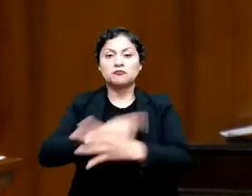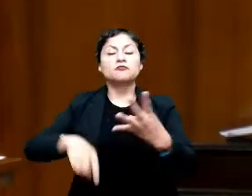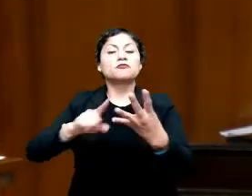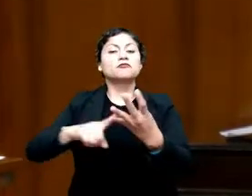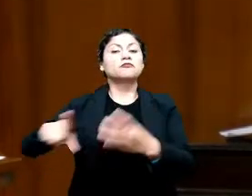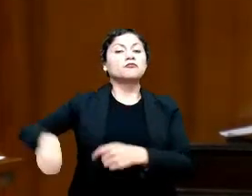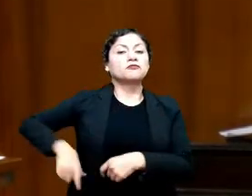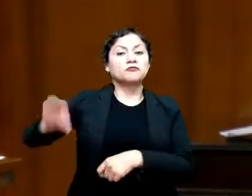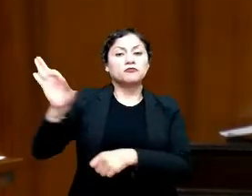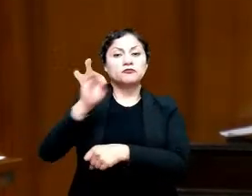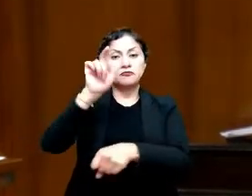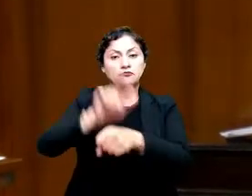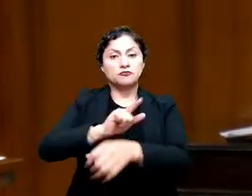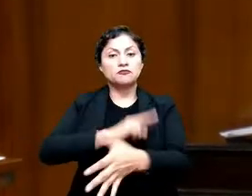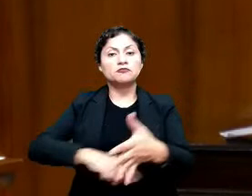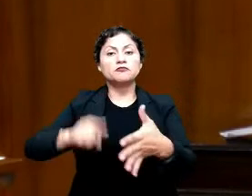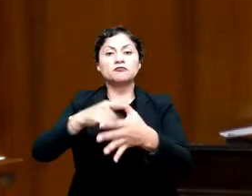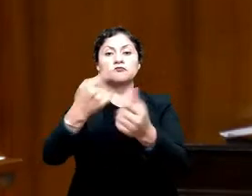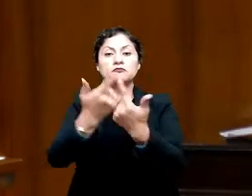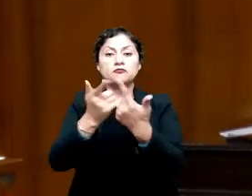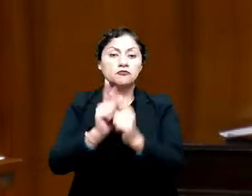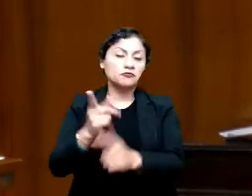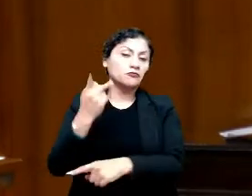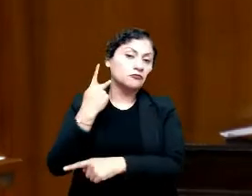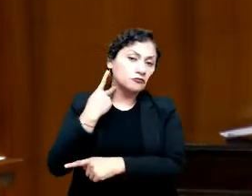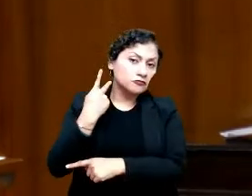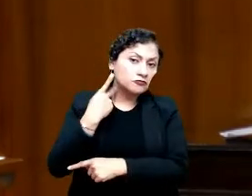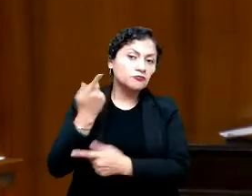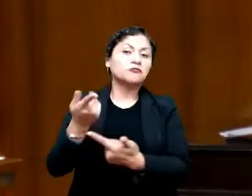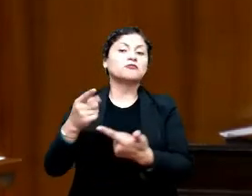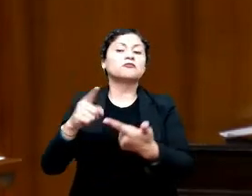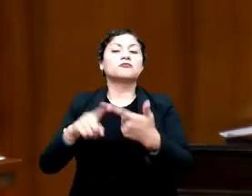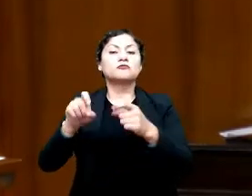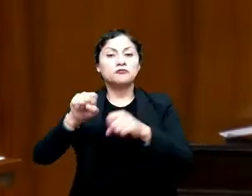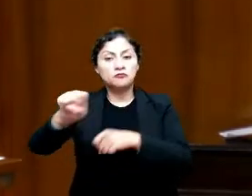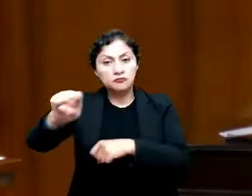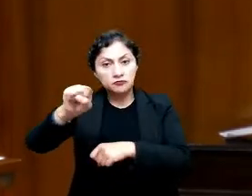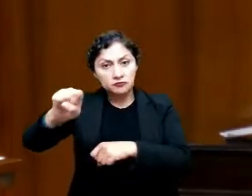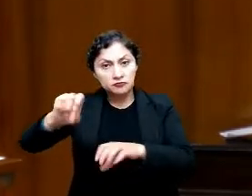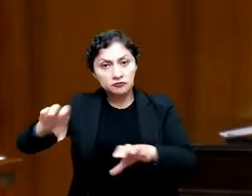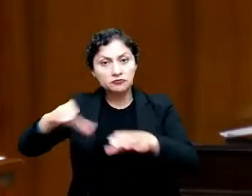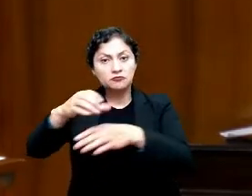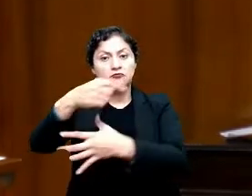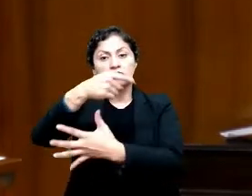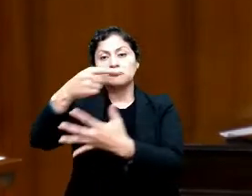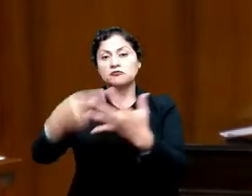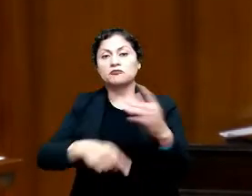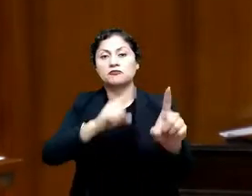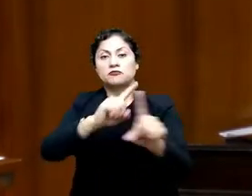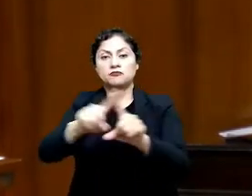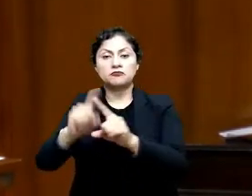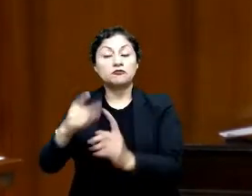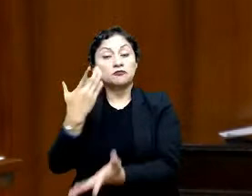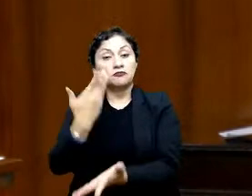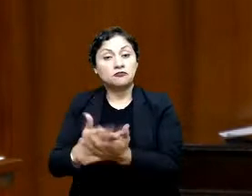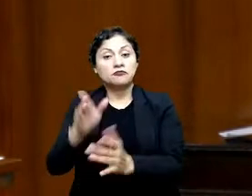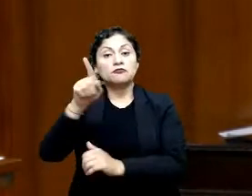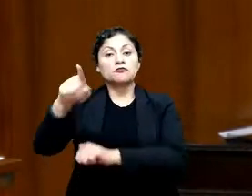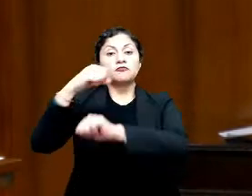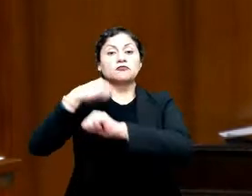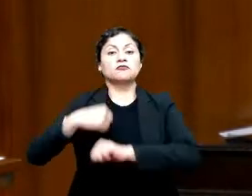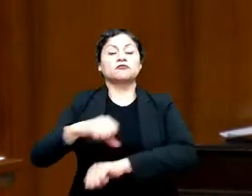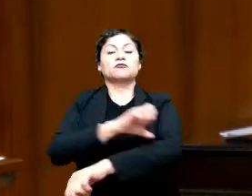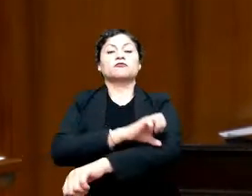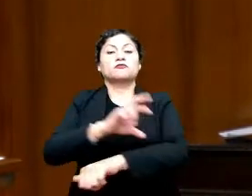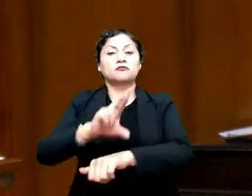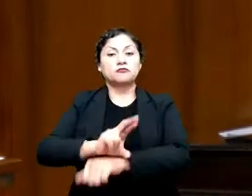los partidos políticos, organizaciones, sindicatos, así como de coordinar y supervisar el